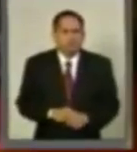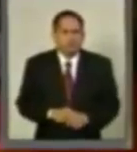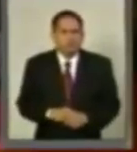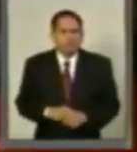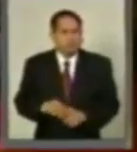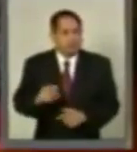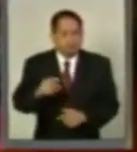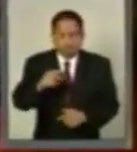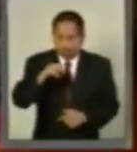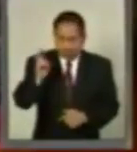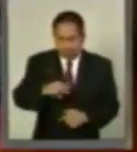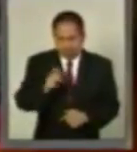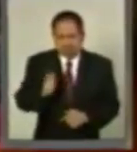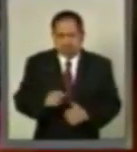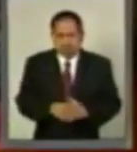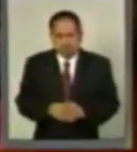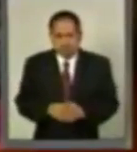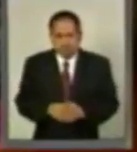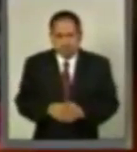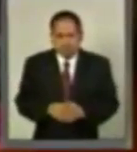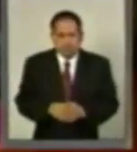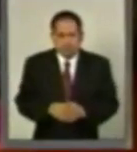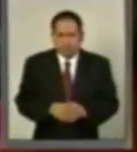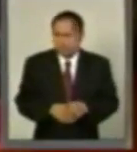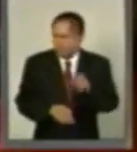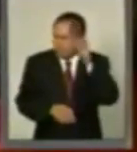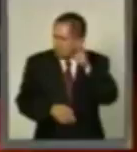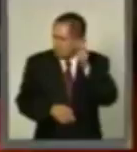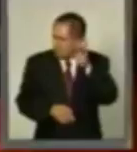la verdad es que ojalá no sea un tema